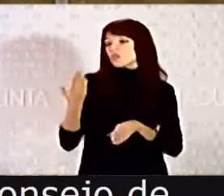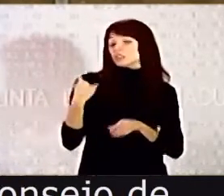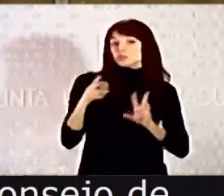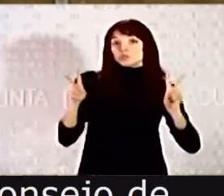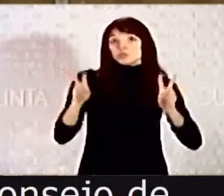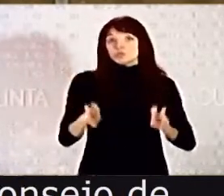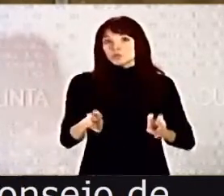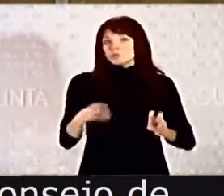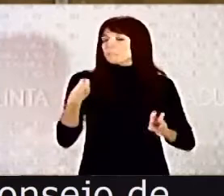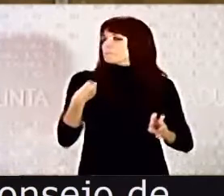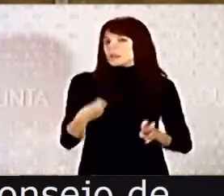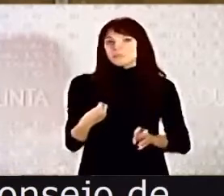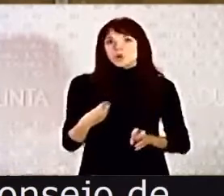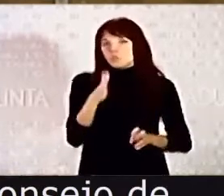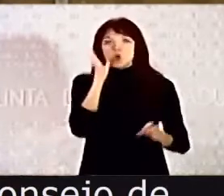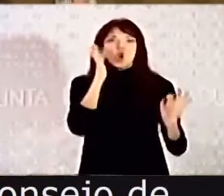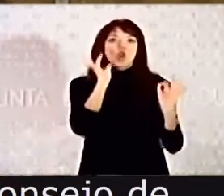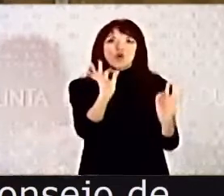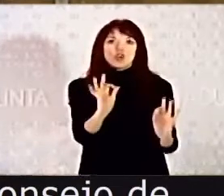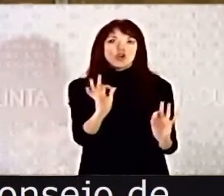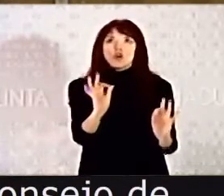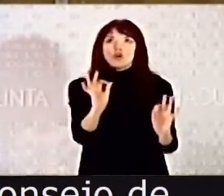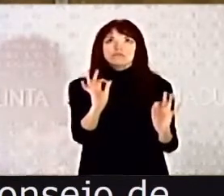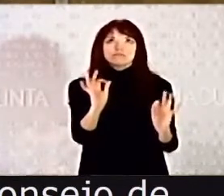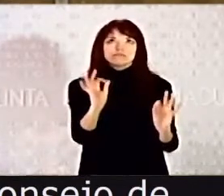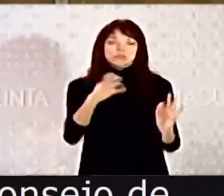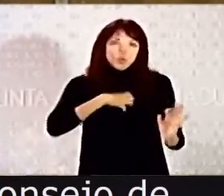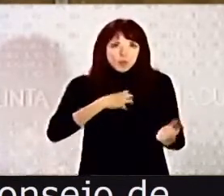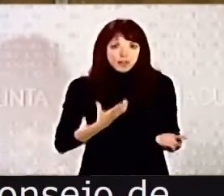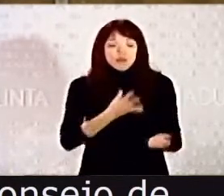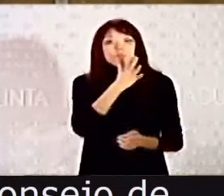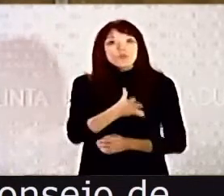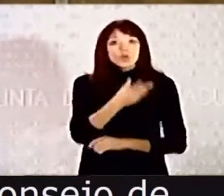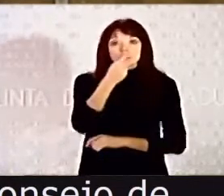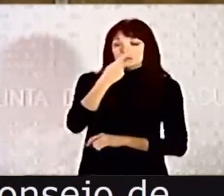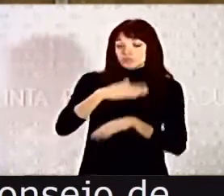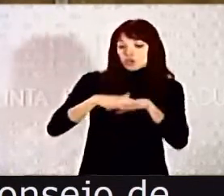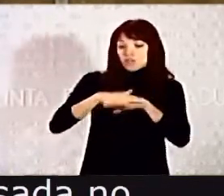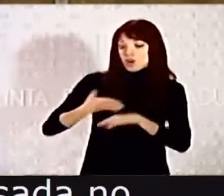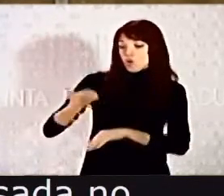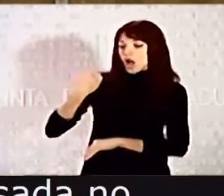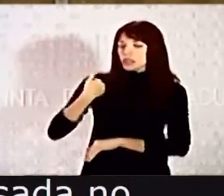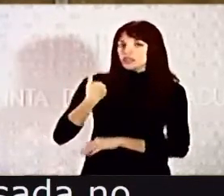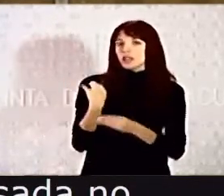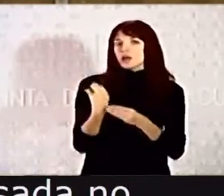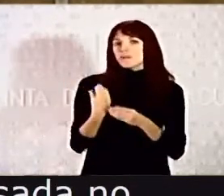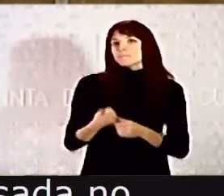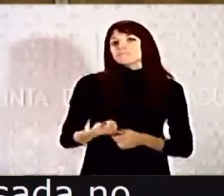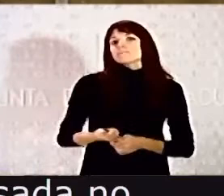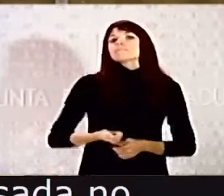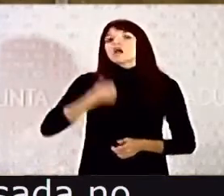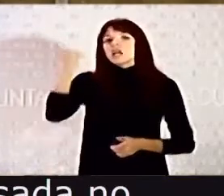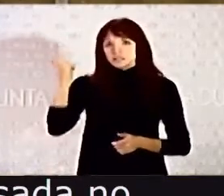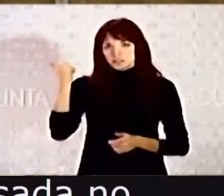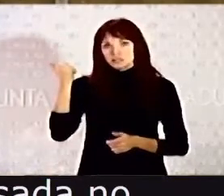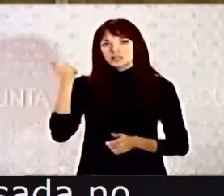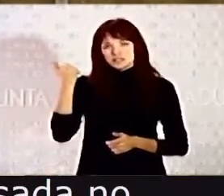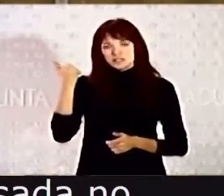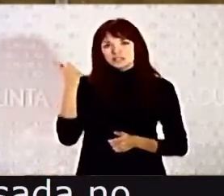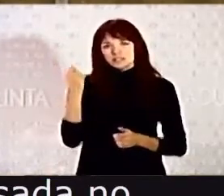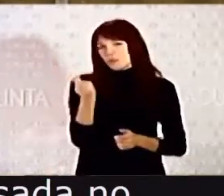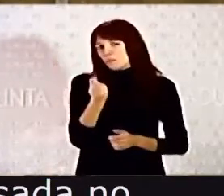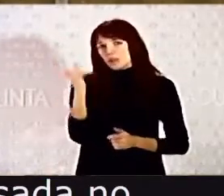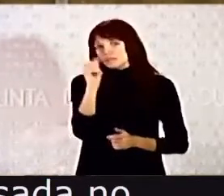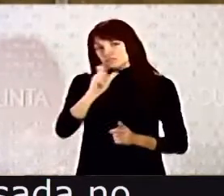un ejercicio de pura lógica, no pueden ser. Porque la legislatura pasada eran muchos más los miles de hogares que